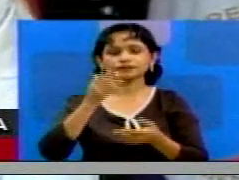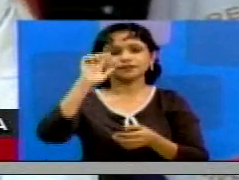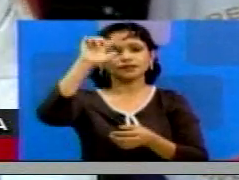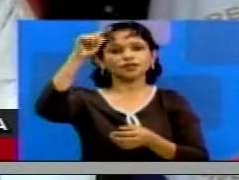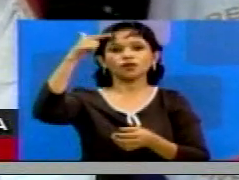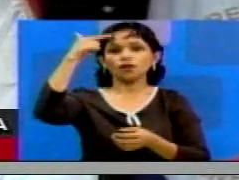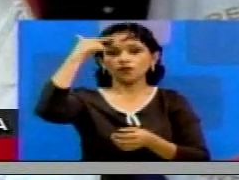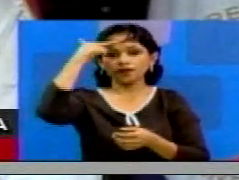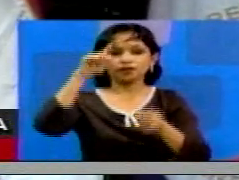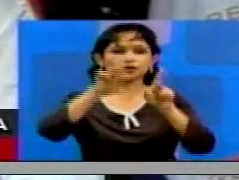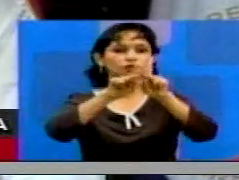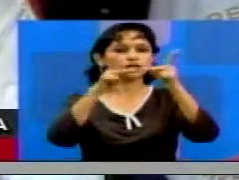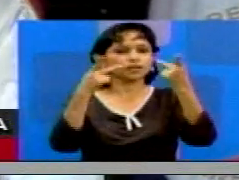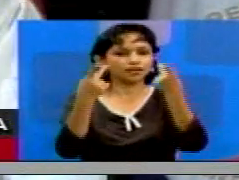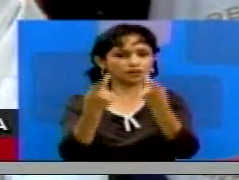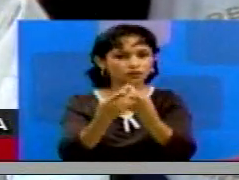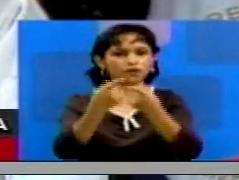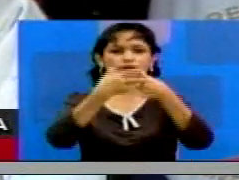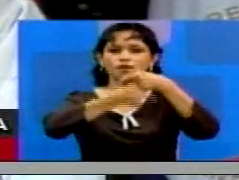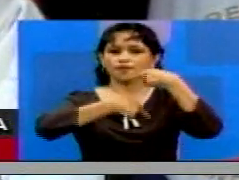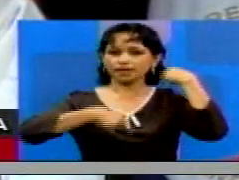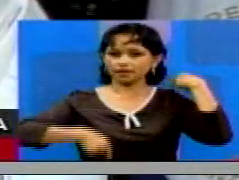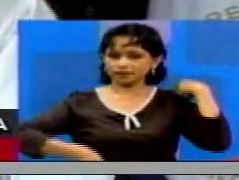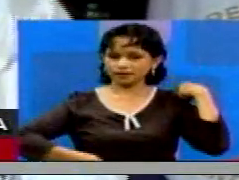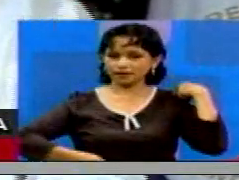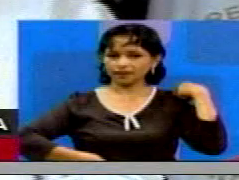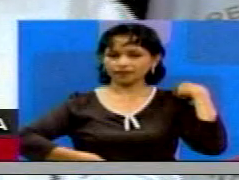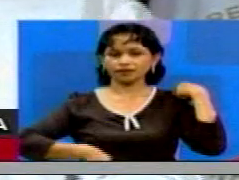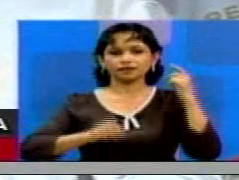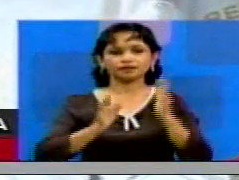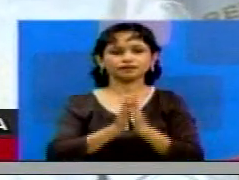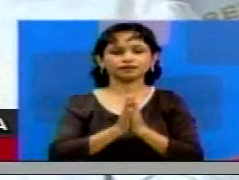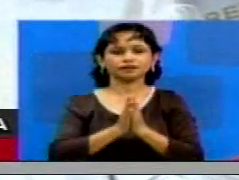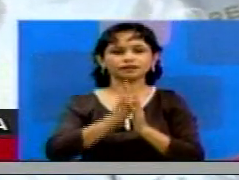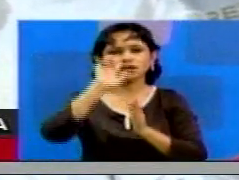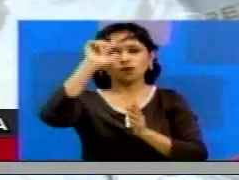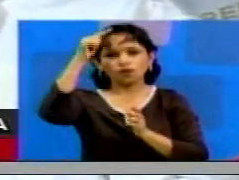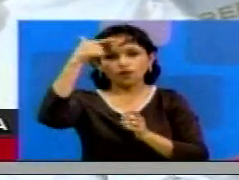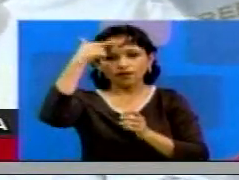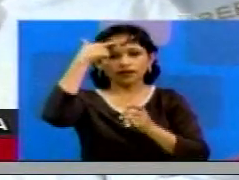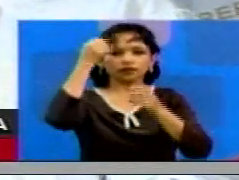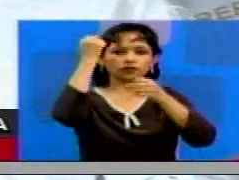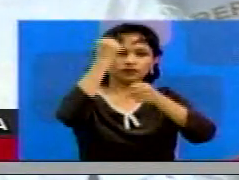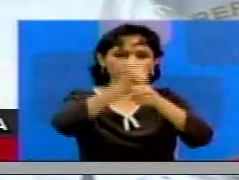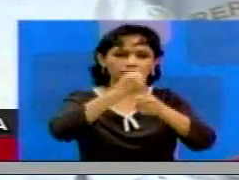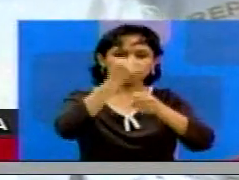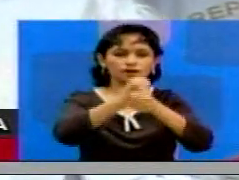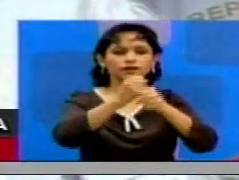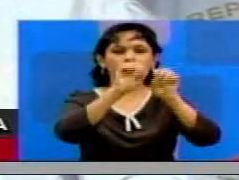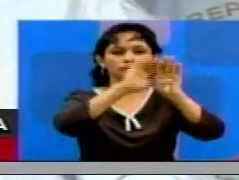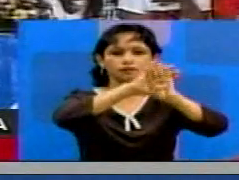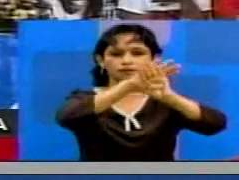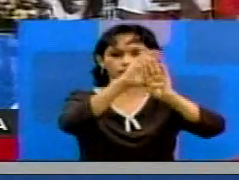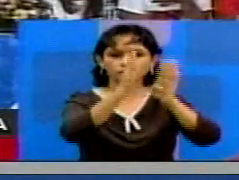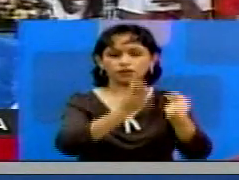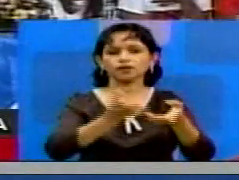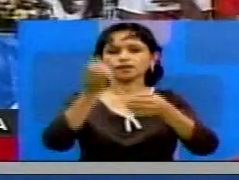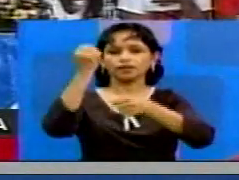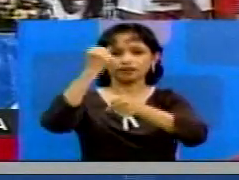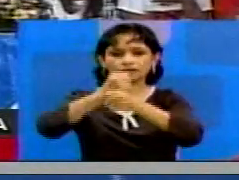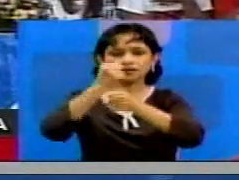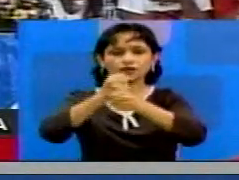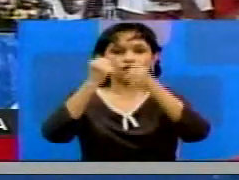gobierno del pueblo presidente, por lo tanto, gobierno de las trabajadoras y los trabajadores